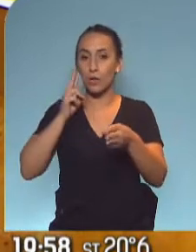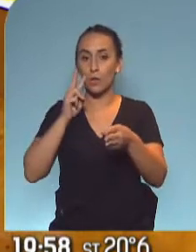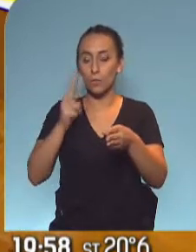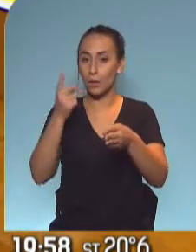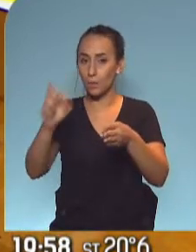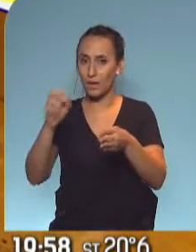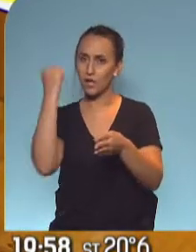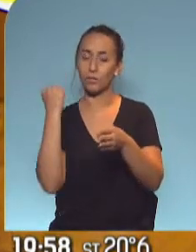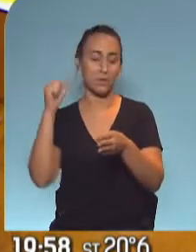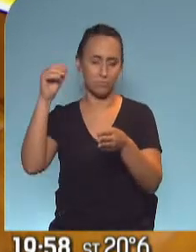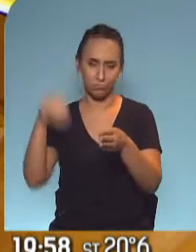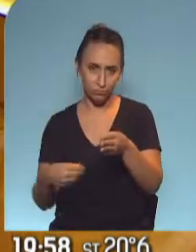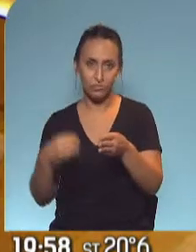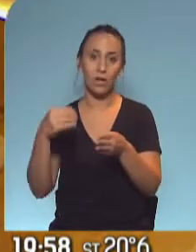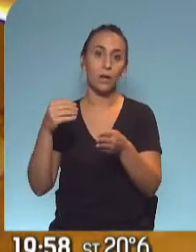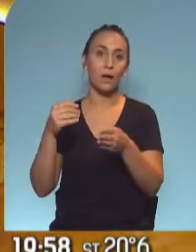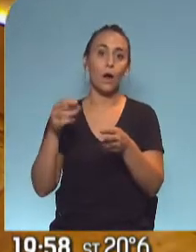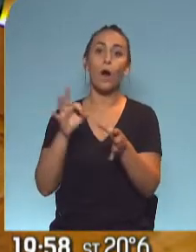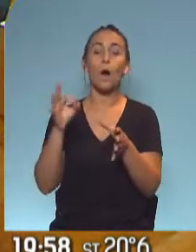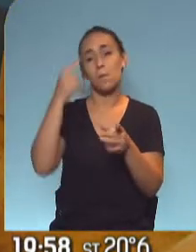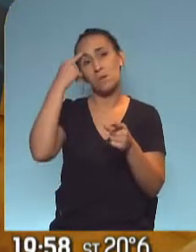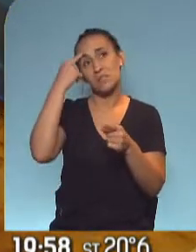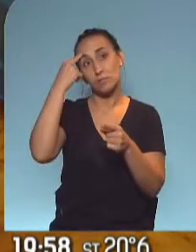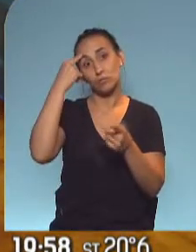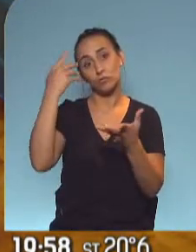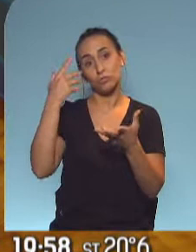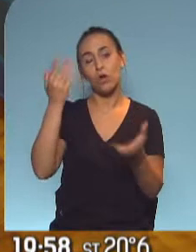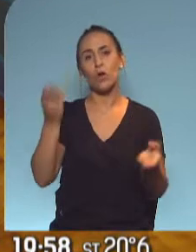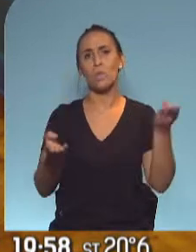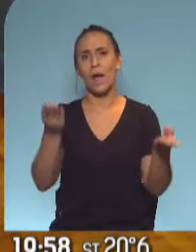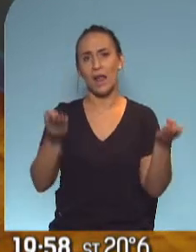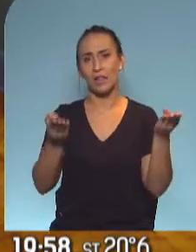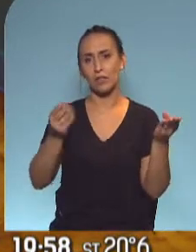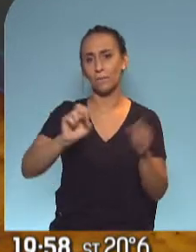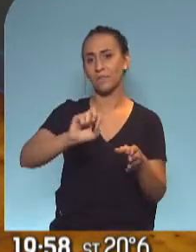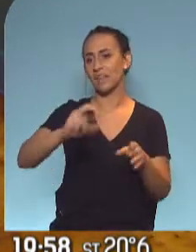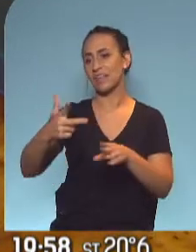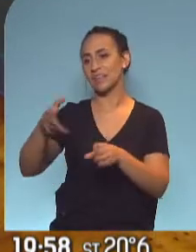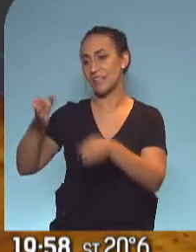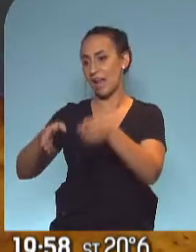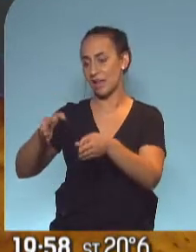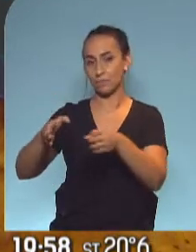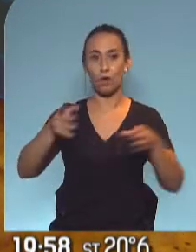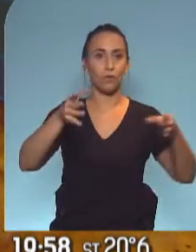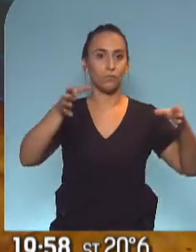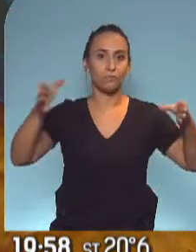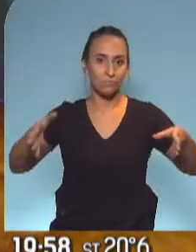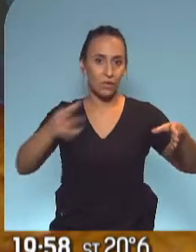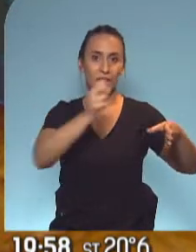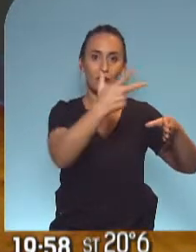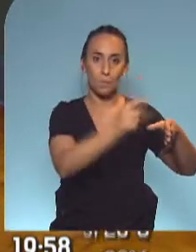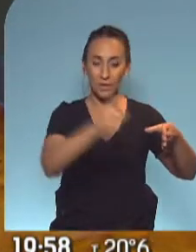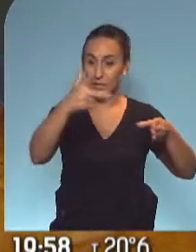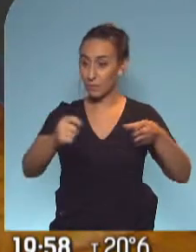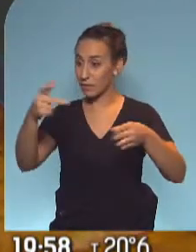sí golpeada, sí. O lo empezamos a tomar en la comparación con el tercer trimestre y ver esa... Bueno, incipiente recuperación, es interesante,